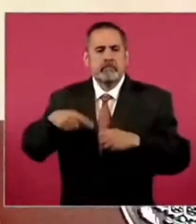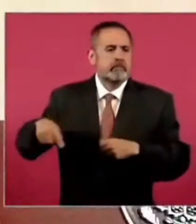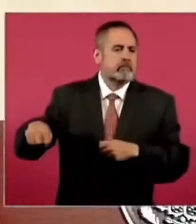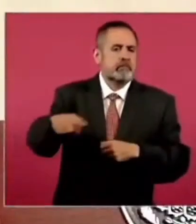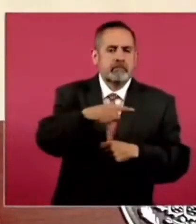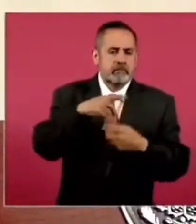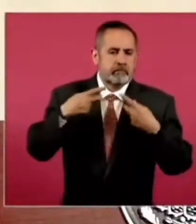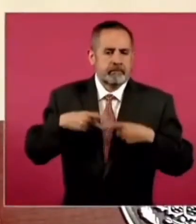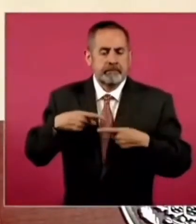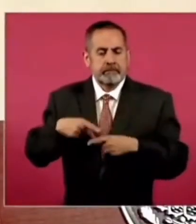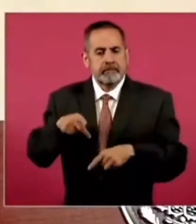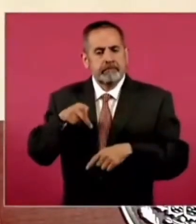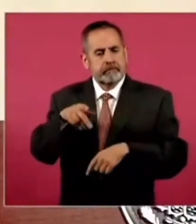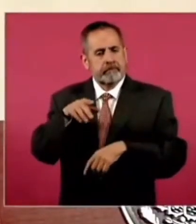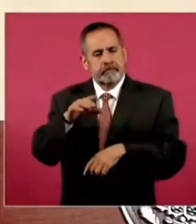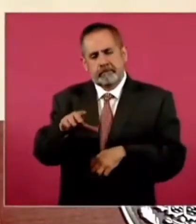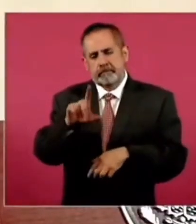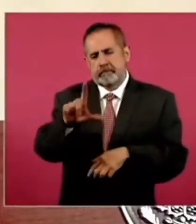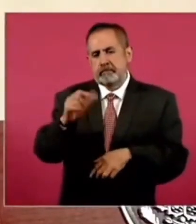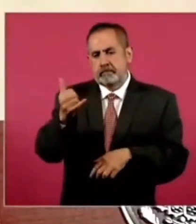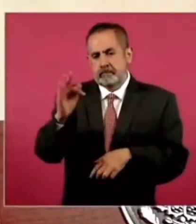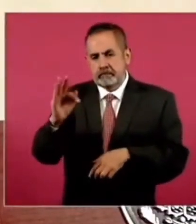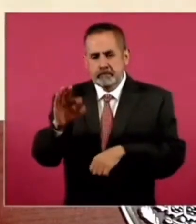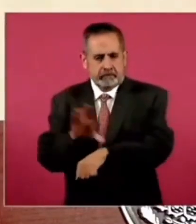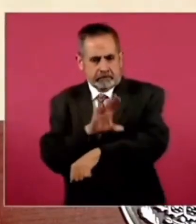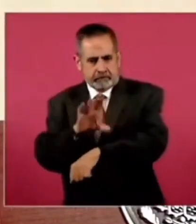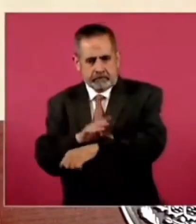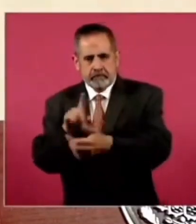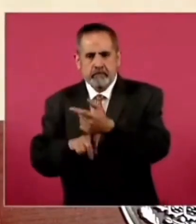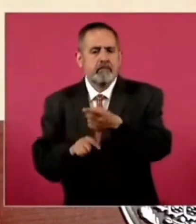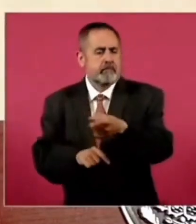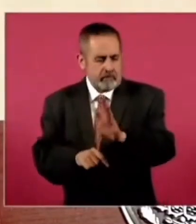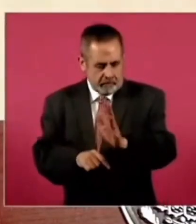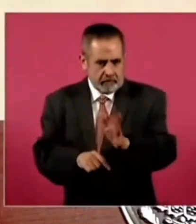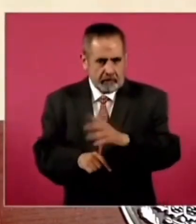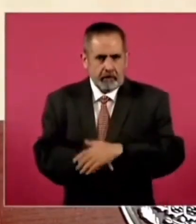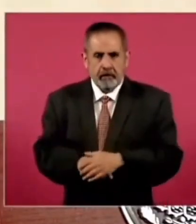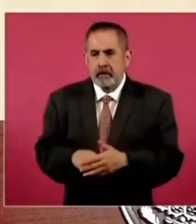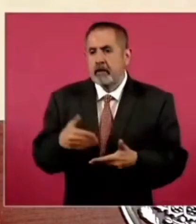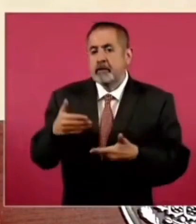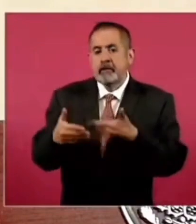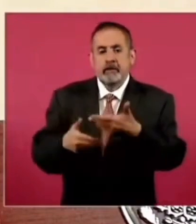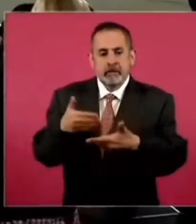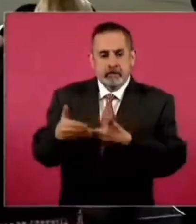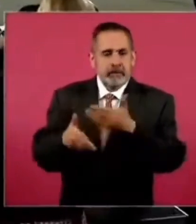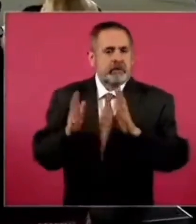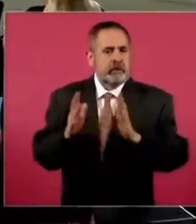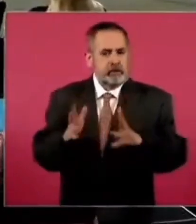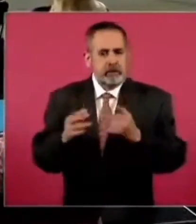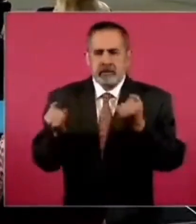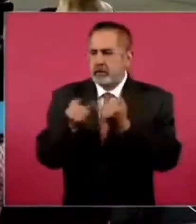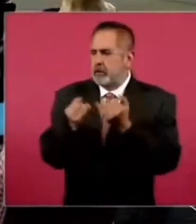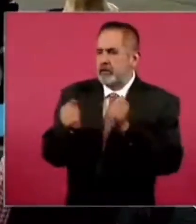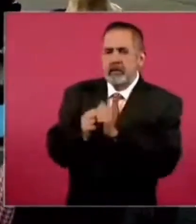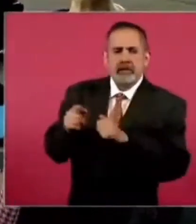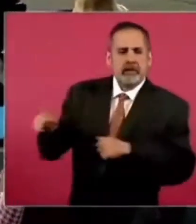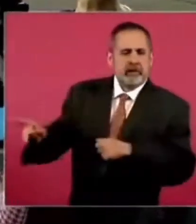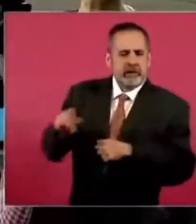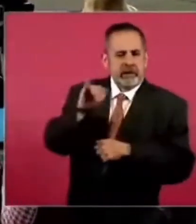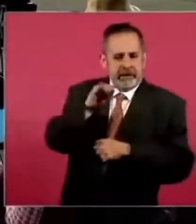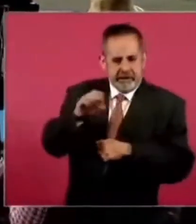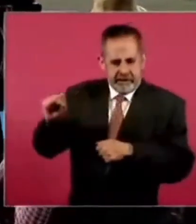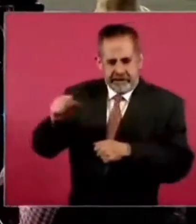trabajadores electricistas, en hablar con ellos. Ya hemos avanzado con el Seguro